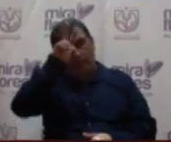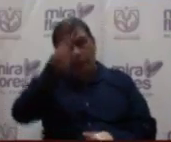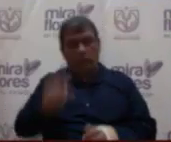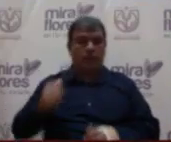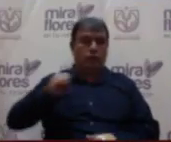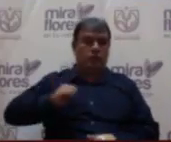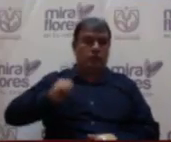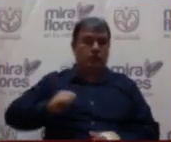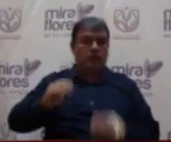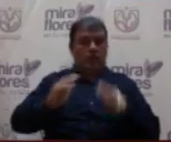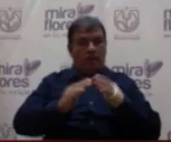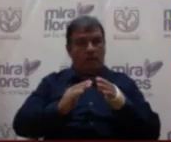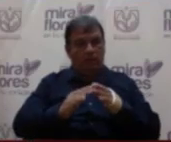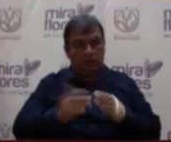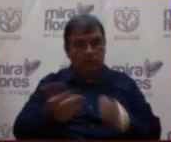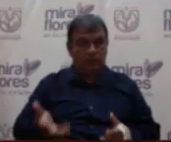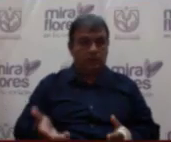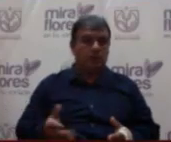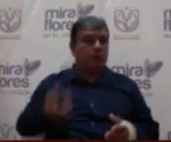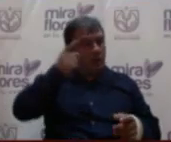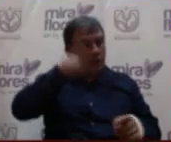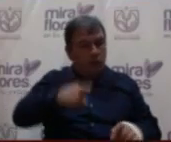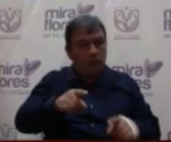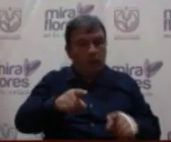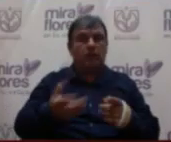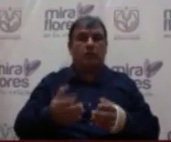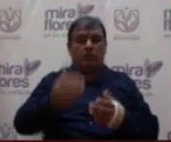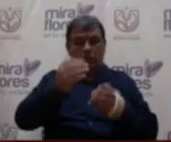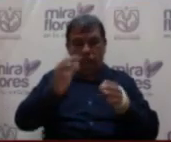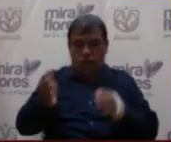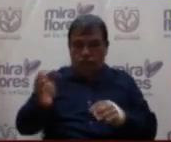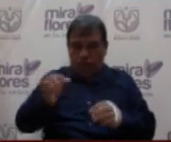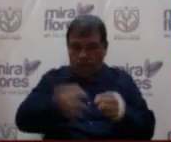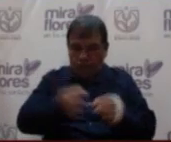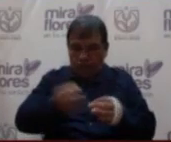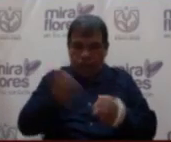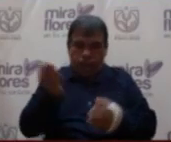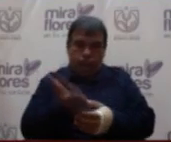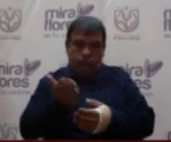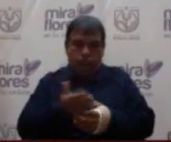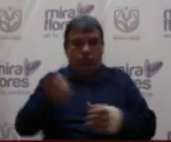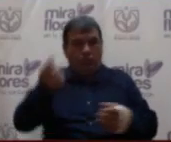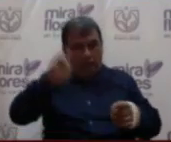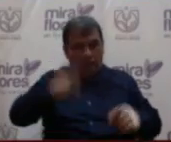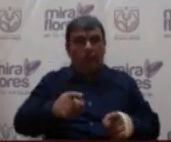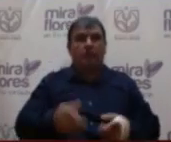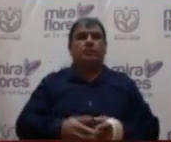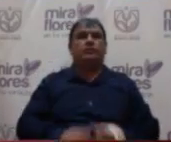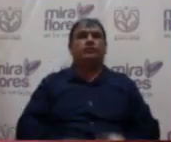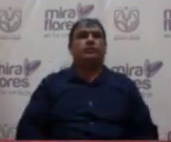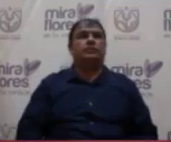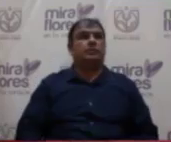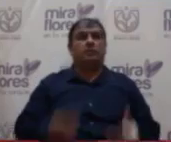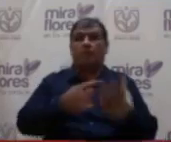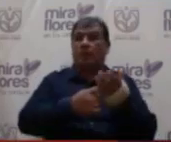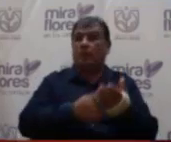la Municipalidad de Miraflores, de conformidad con las consideraciones expuestas en el presente acuerdo. Al